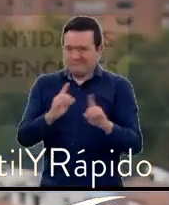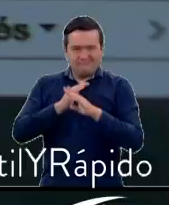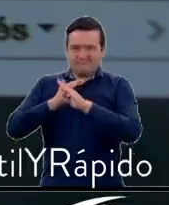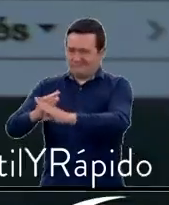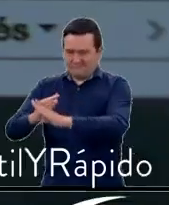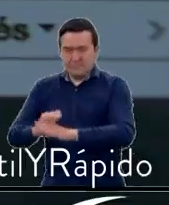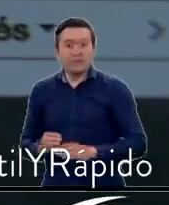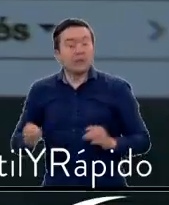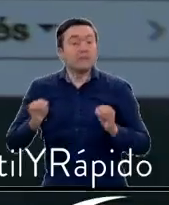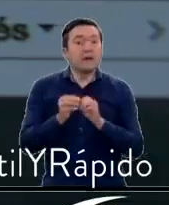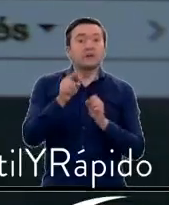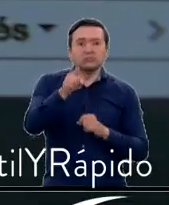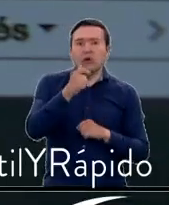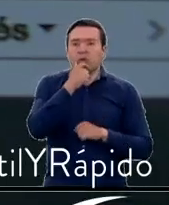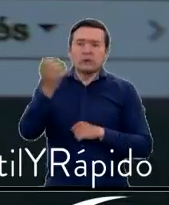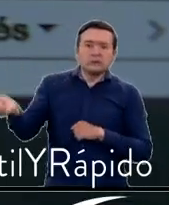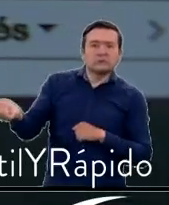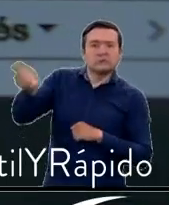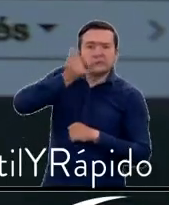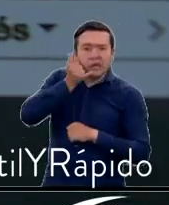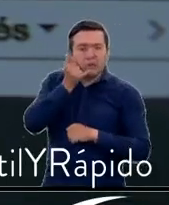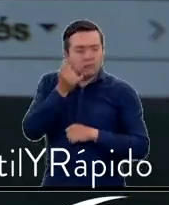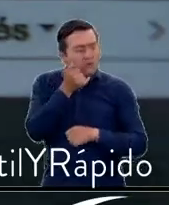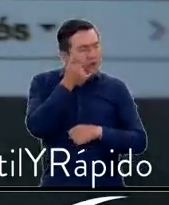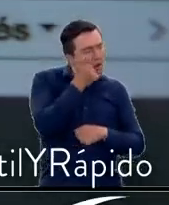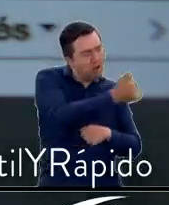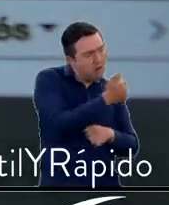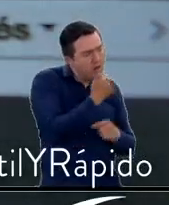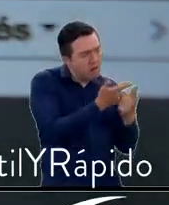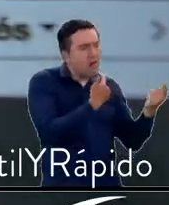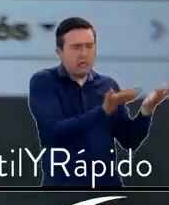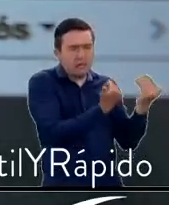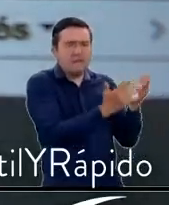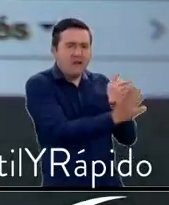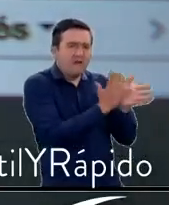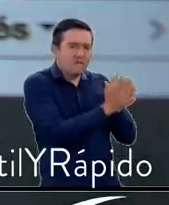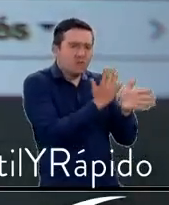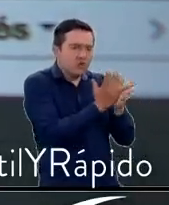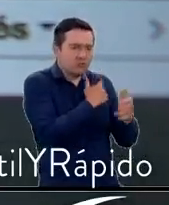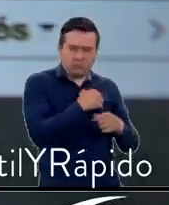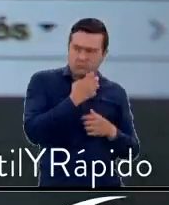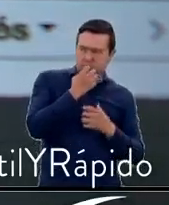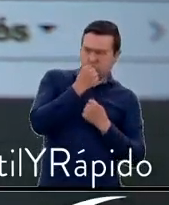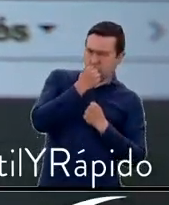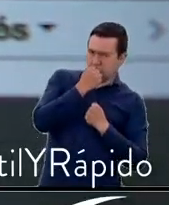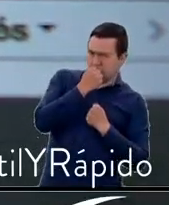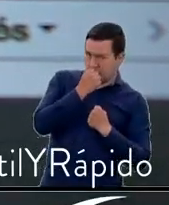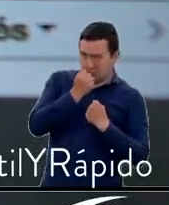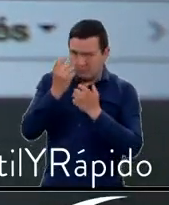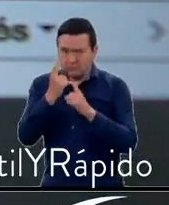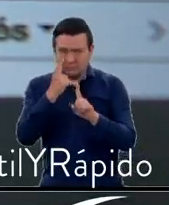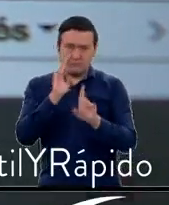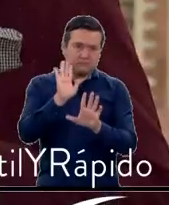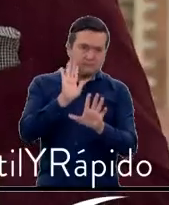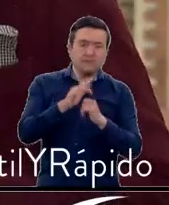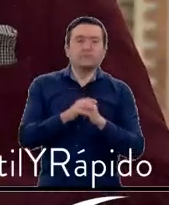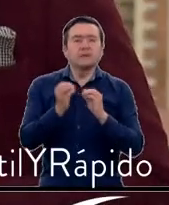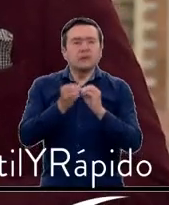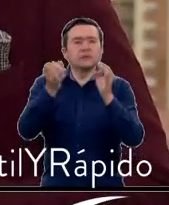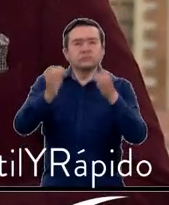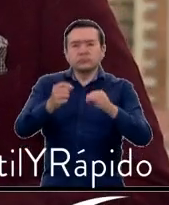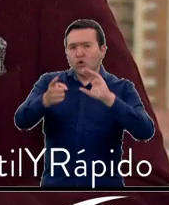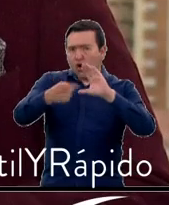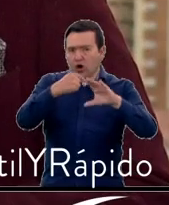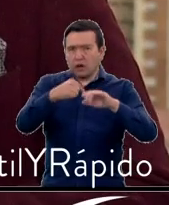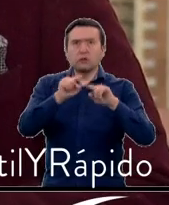tampoco responda a esas llamadas telefónicas en que le piden información confidencial. Verifique si el correo proviene de la